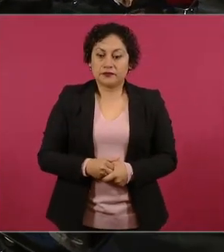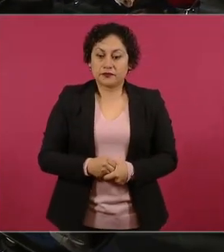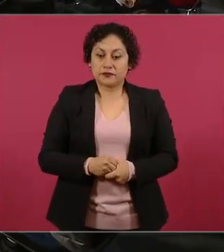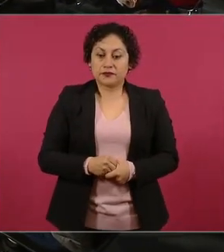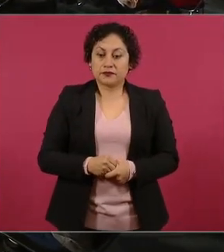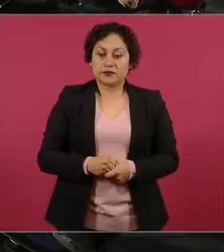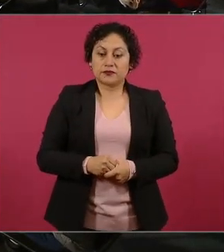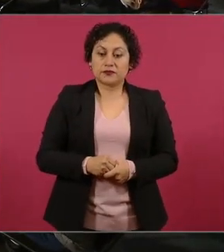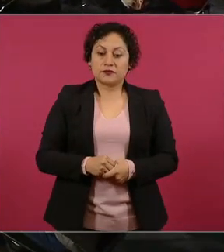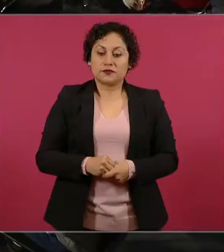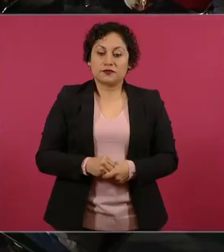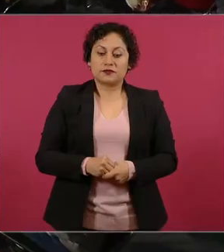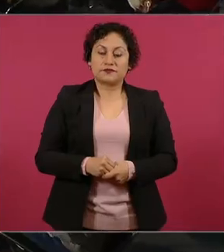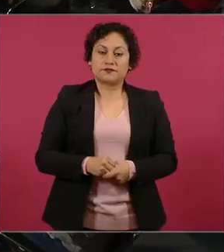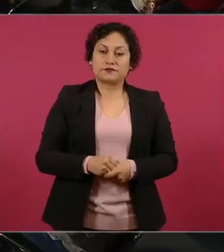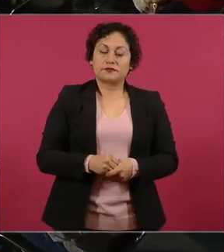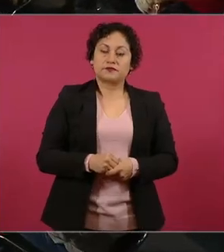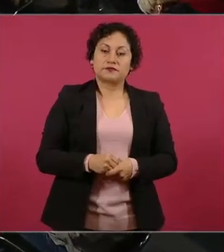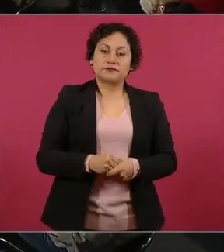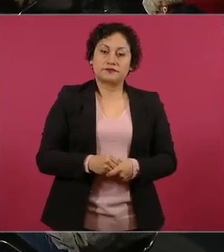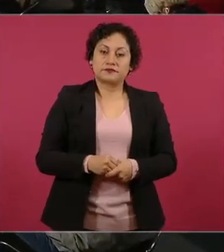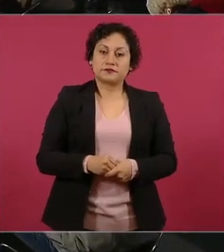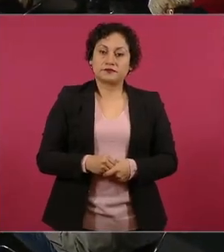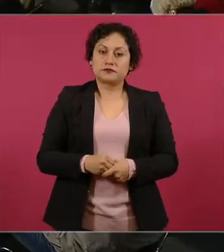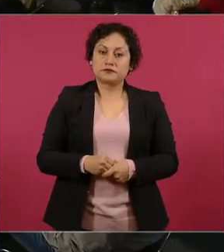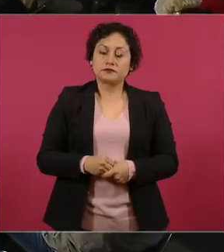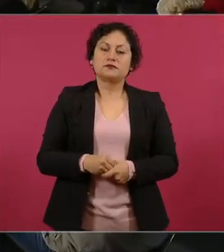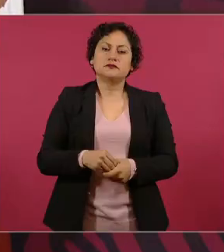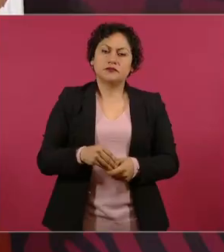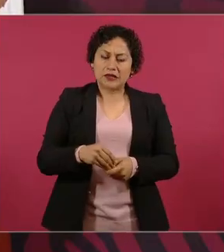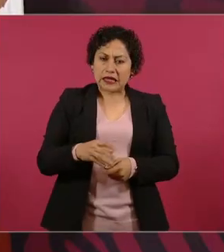afortunadamente sí tenemos decomisos